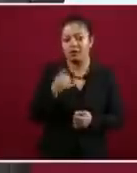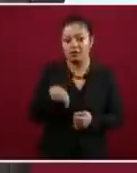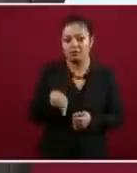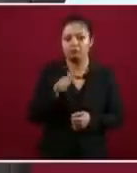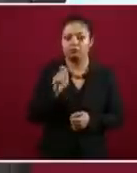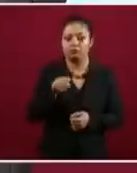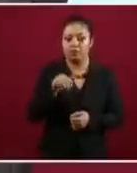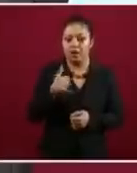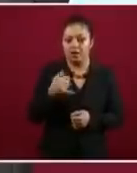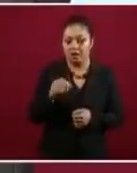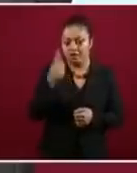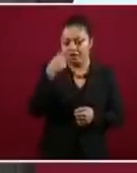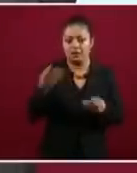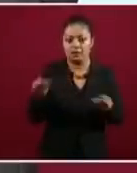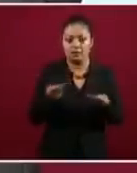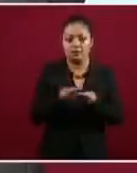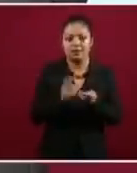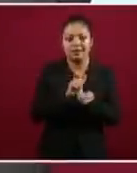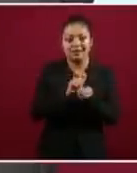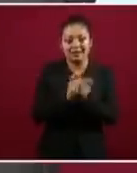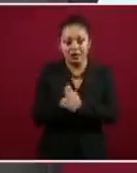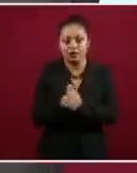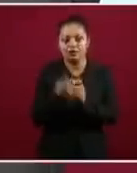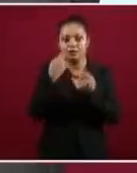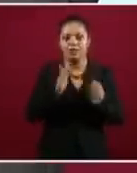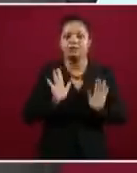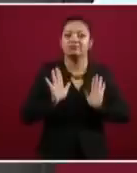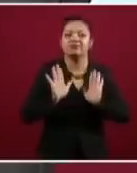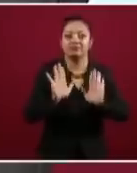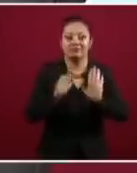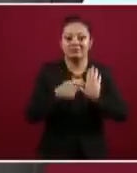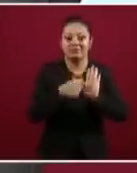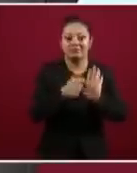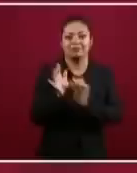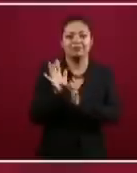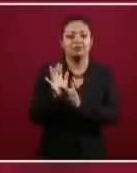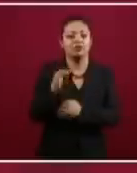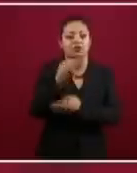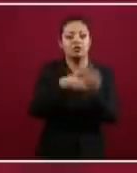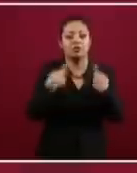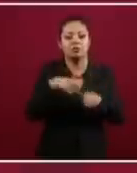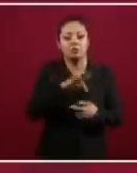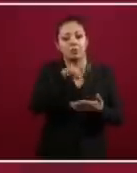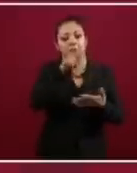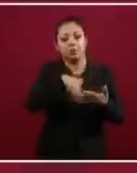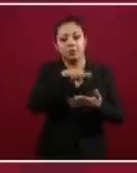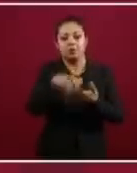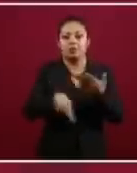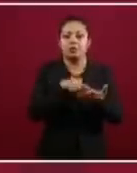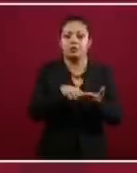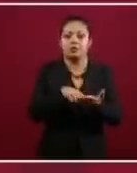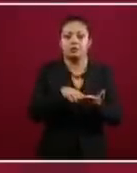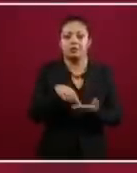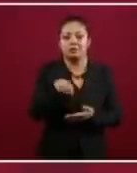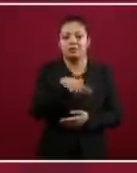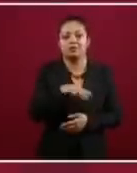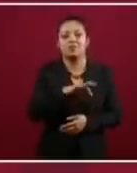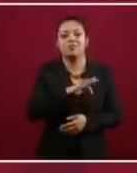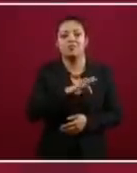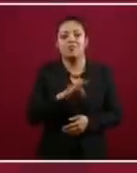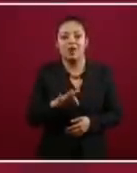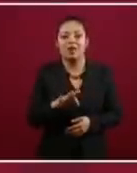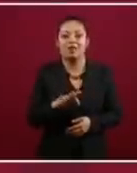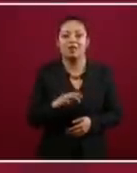estos documentos para que puedan ser conocidos ampliamente por toda la población y se pueda tener